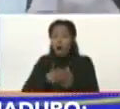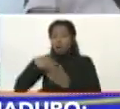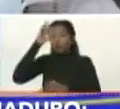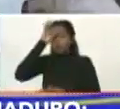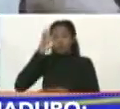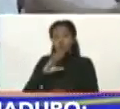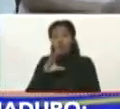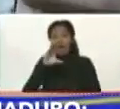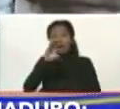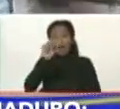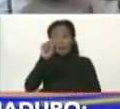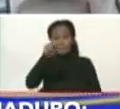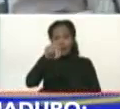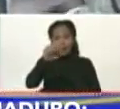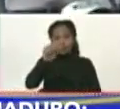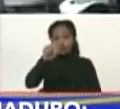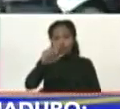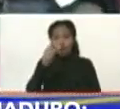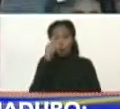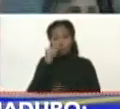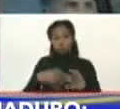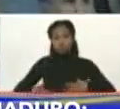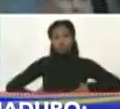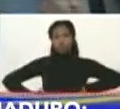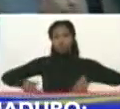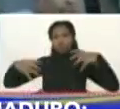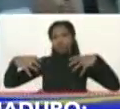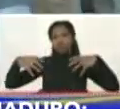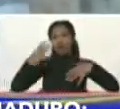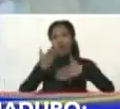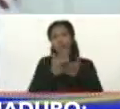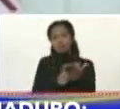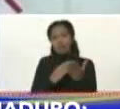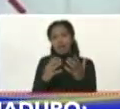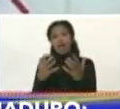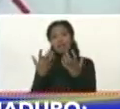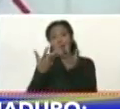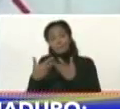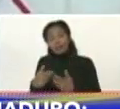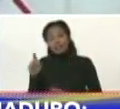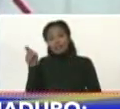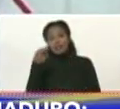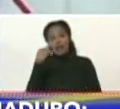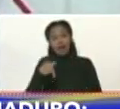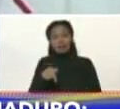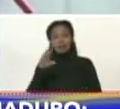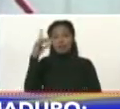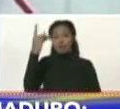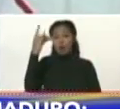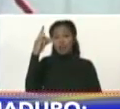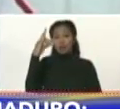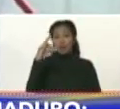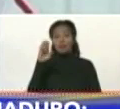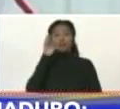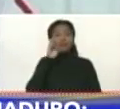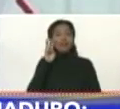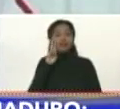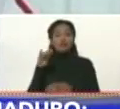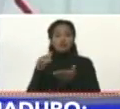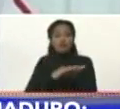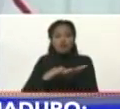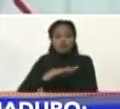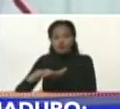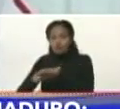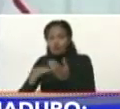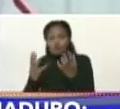Camacho era dueño, supermillonario, de la empresa de gas. Y Evo recuperó todas las